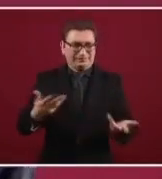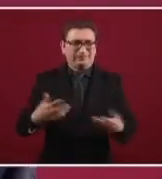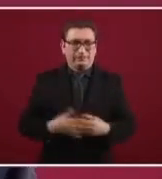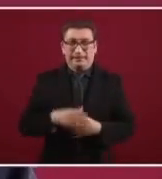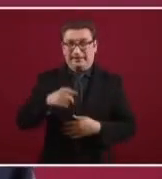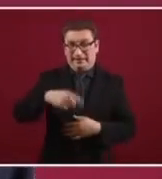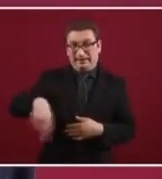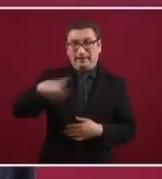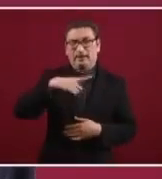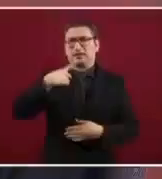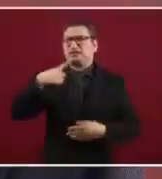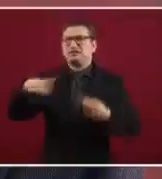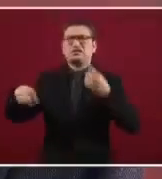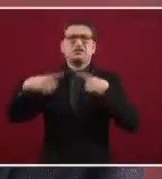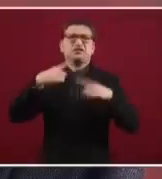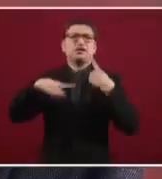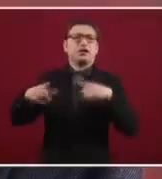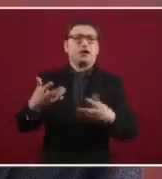demandaban